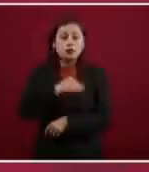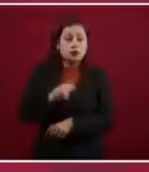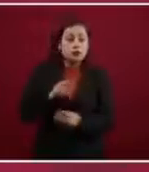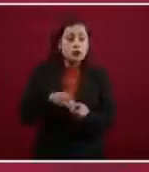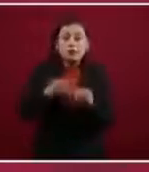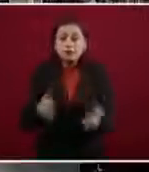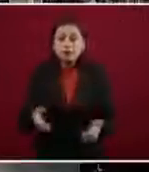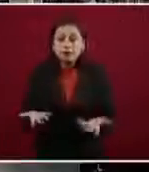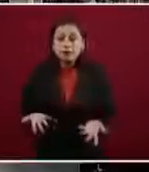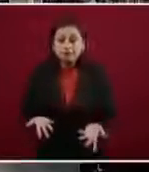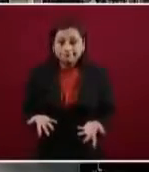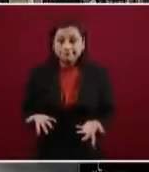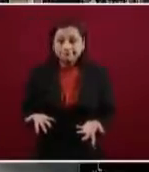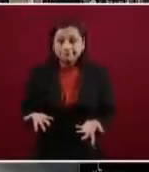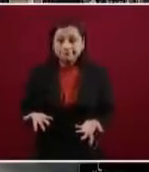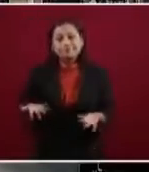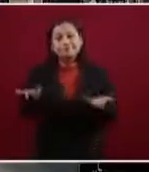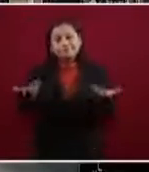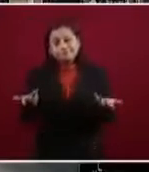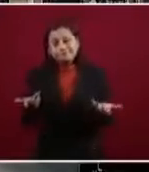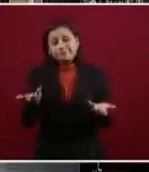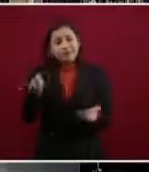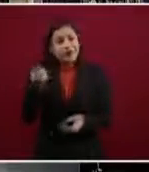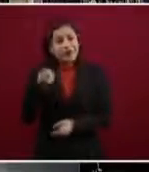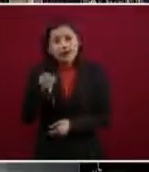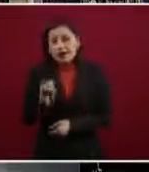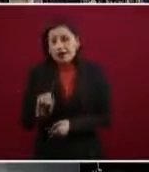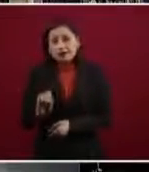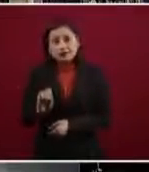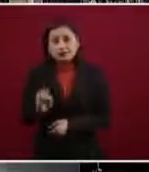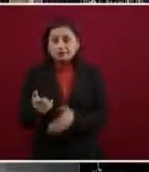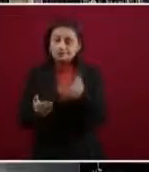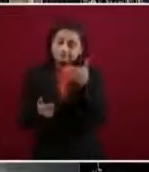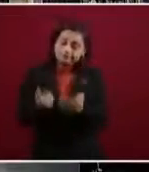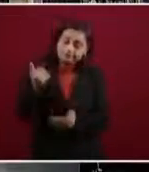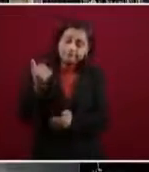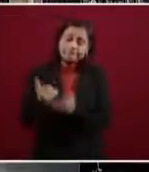Entonces, esto es de todos los días